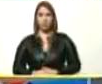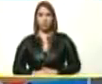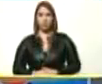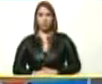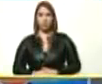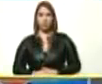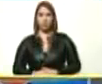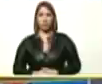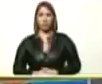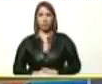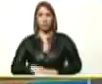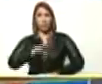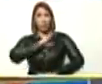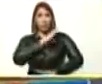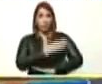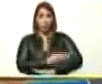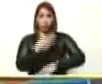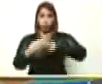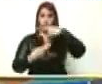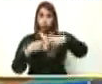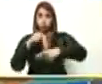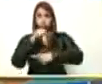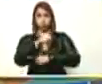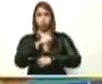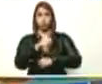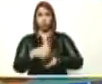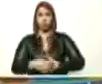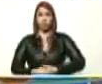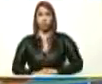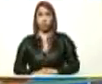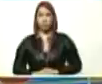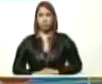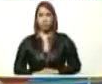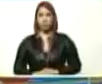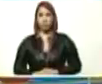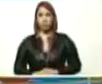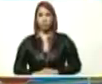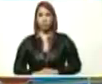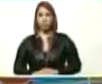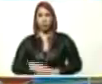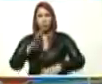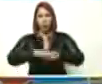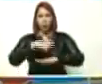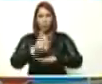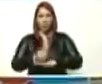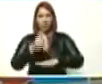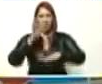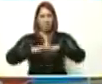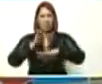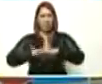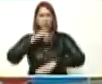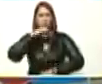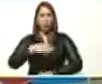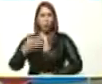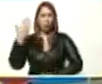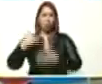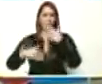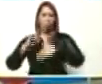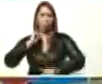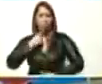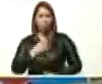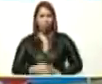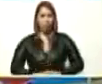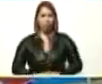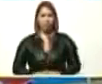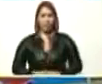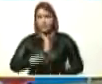y las fuerzas, revolucionarias, producto de los, acontecimientos, históricos, que derivaron, hacia